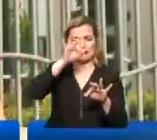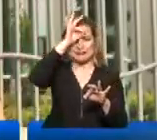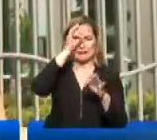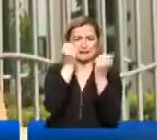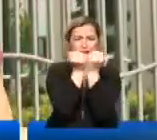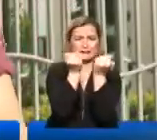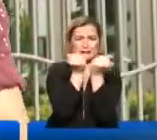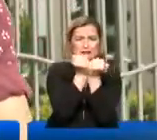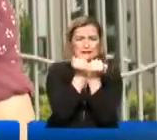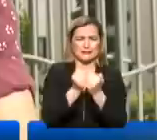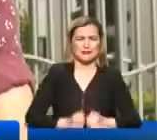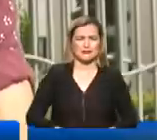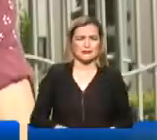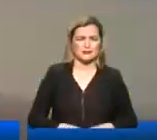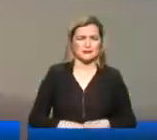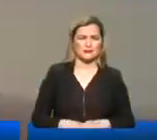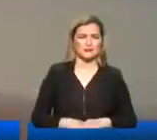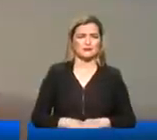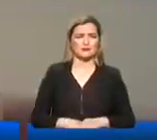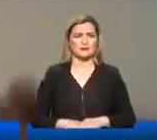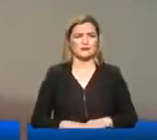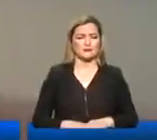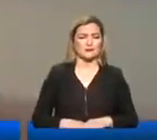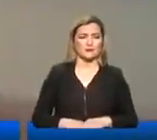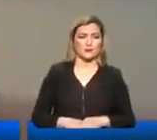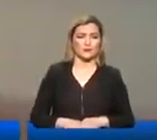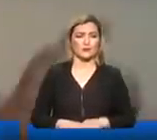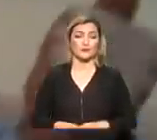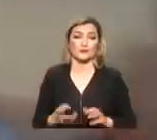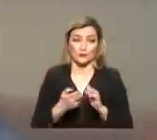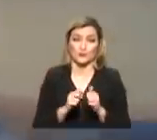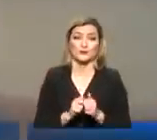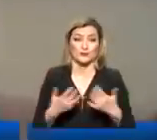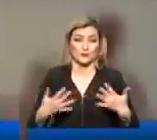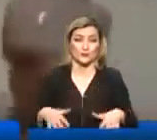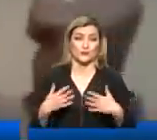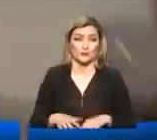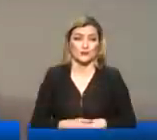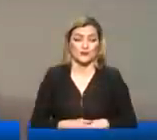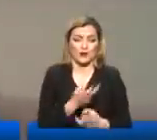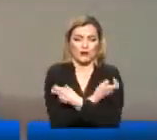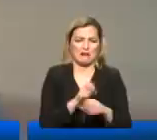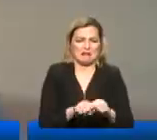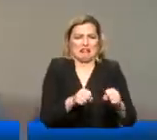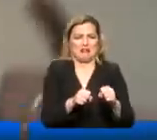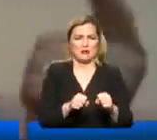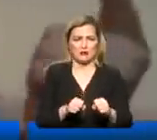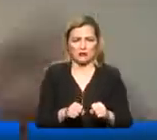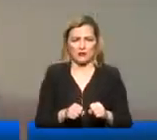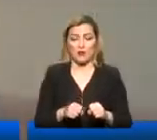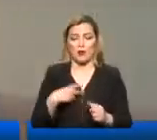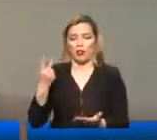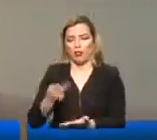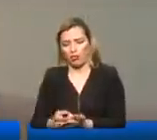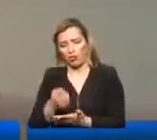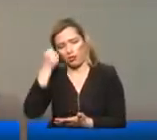hospitalarios trabajan al límite de su capacidad. Pues definitivamente vamos a estar en problemas. No podemos fracturarnos, no podemos accidentarnos,